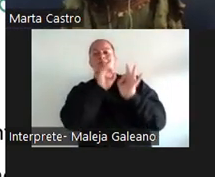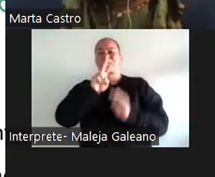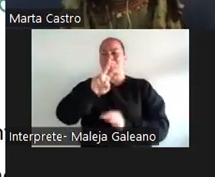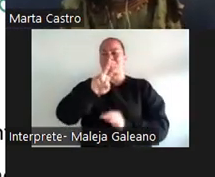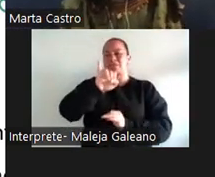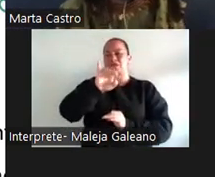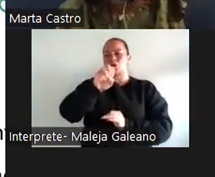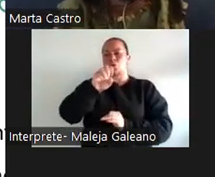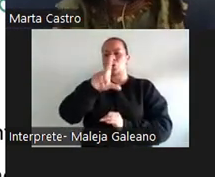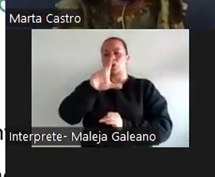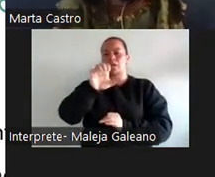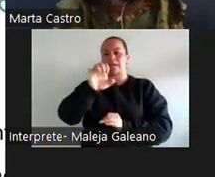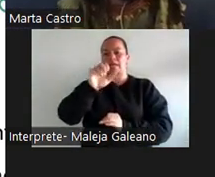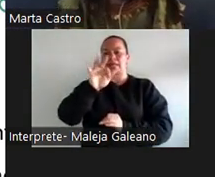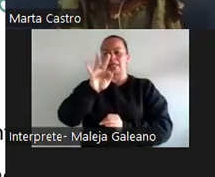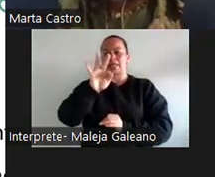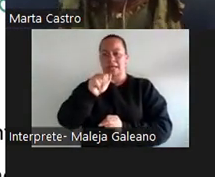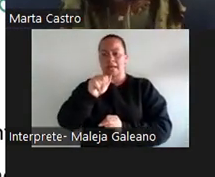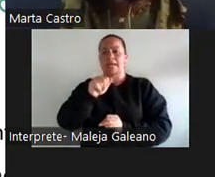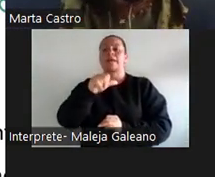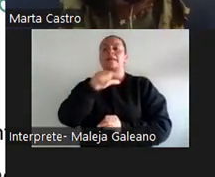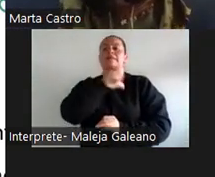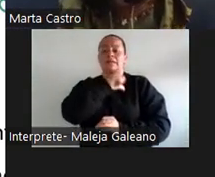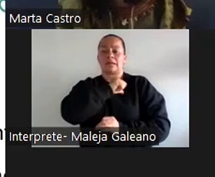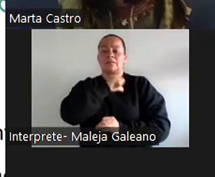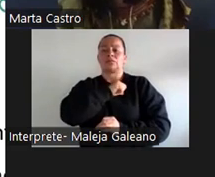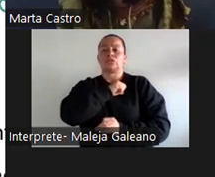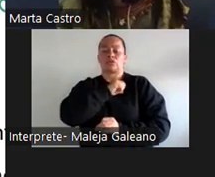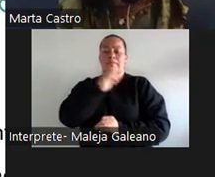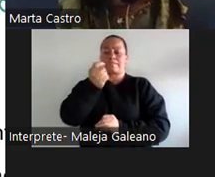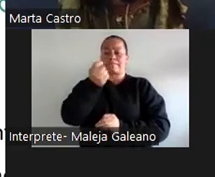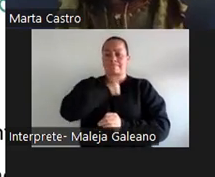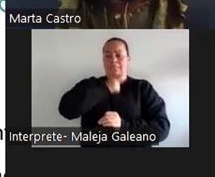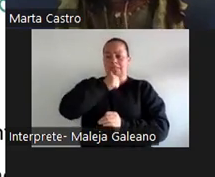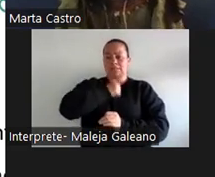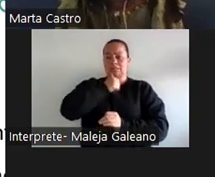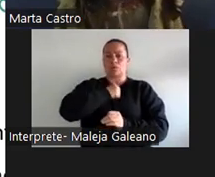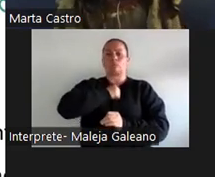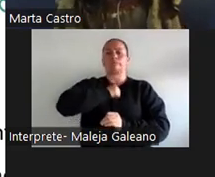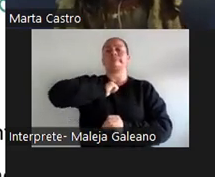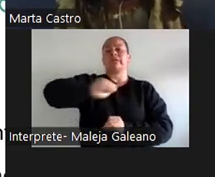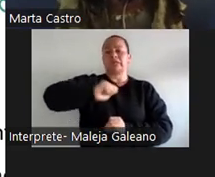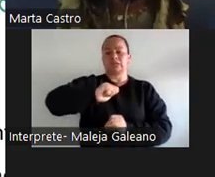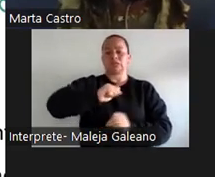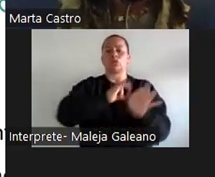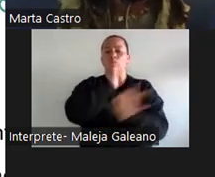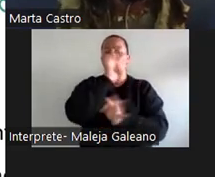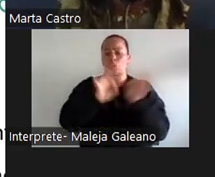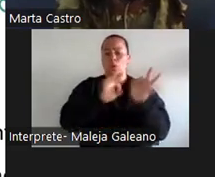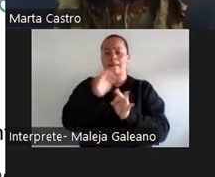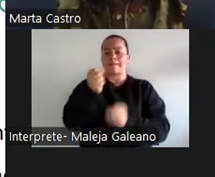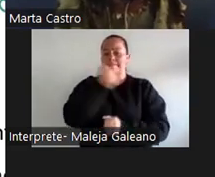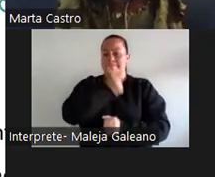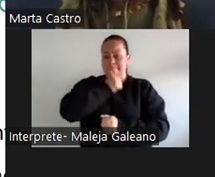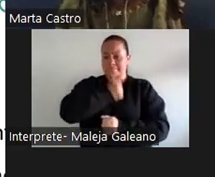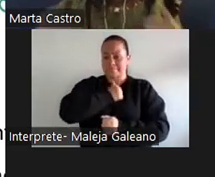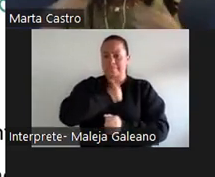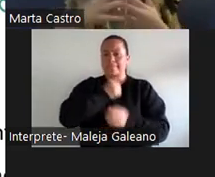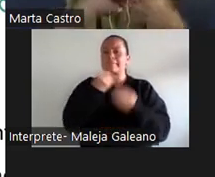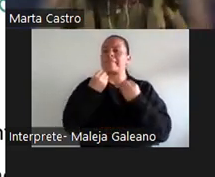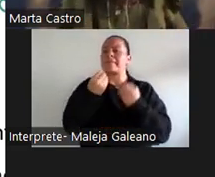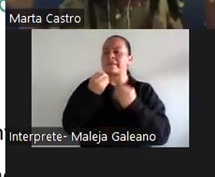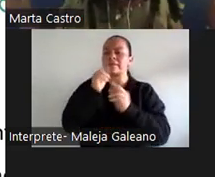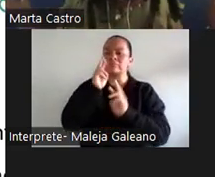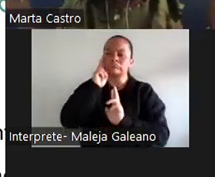abogamos por el reconocimiento del derecho autónomo Al cuidado para qué Para que este sea reconocido